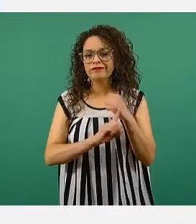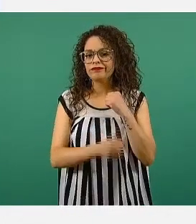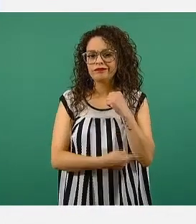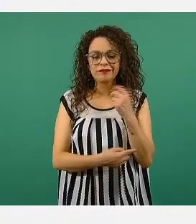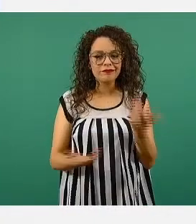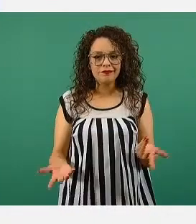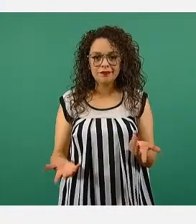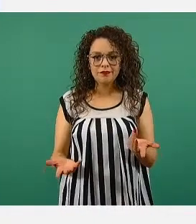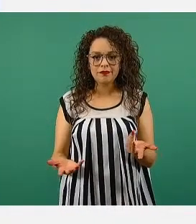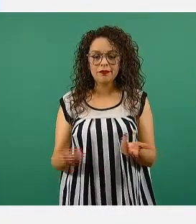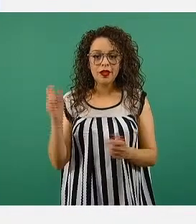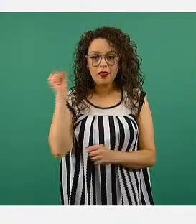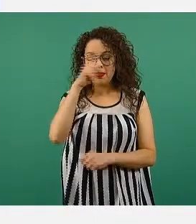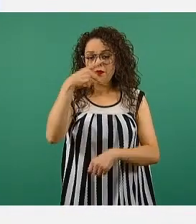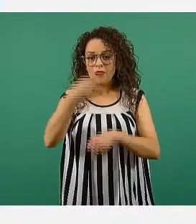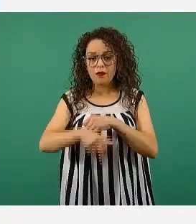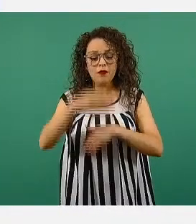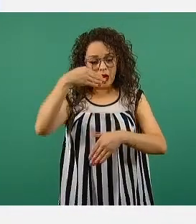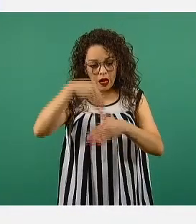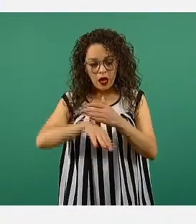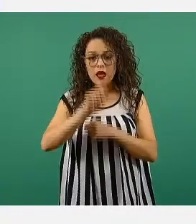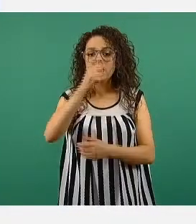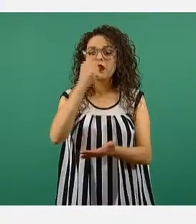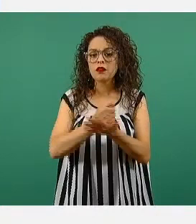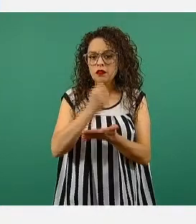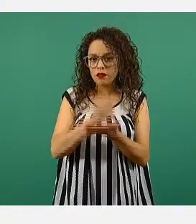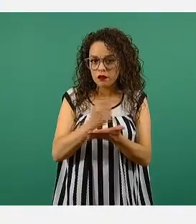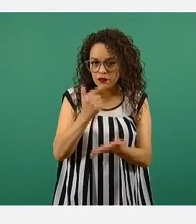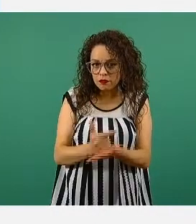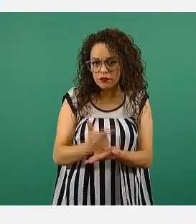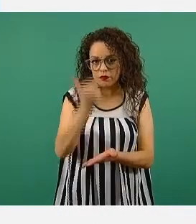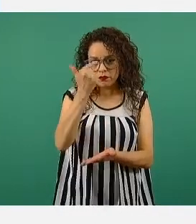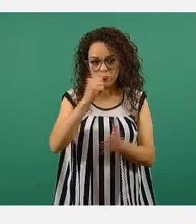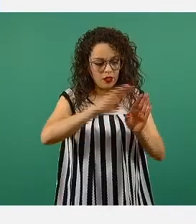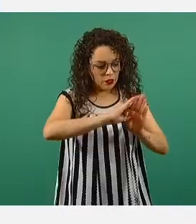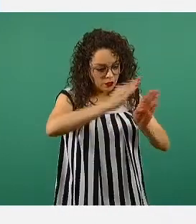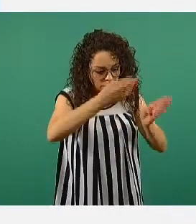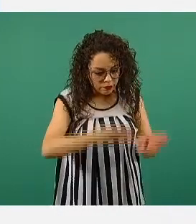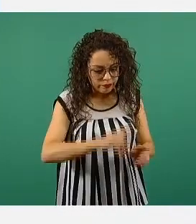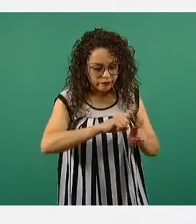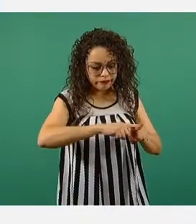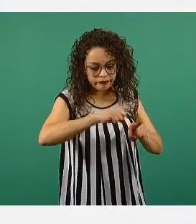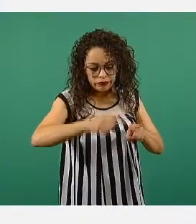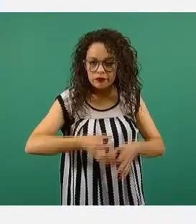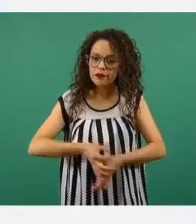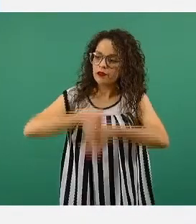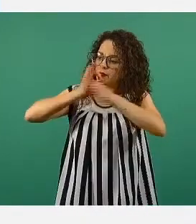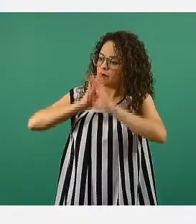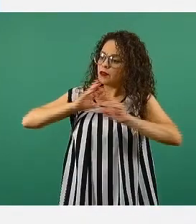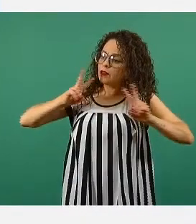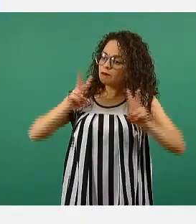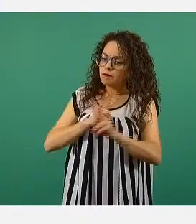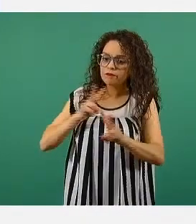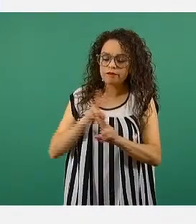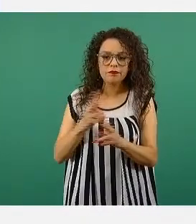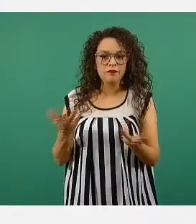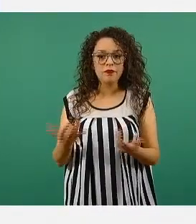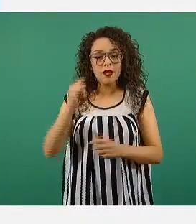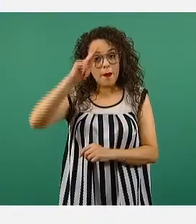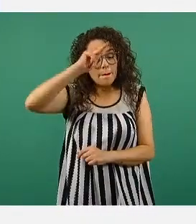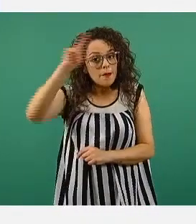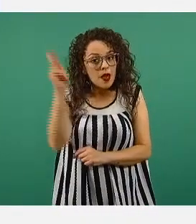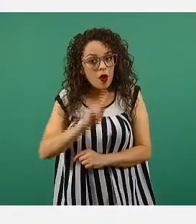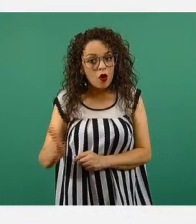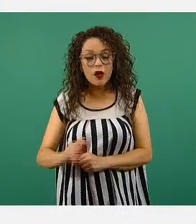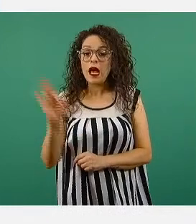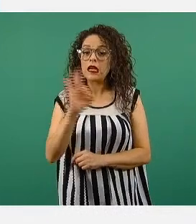a la terapia intensiva, mayor riesgo de requerir ventilación mecánica y peor aún, si yo tengo una mujer